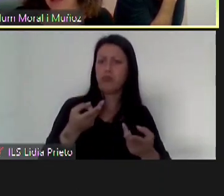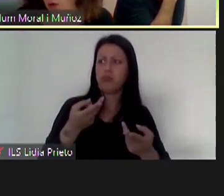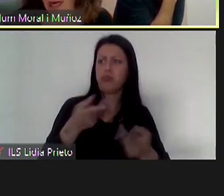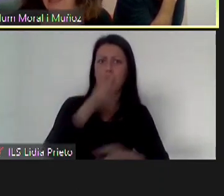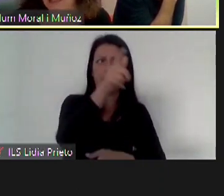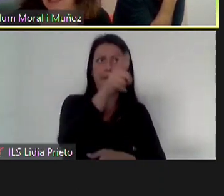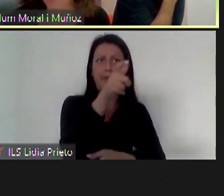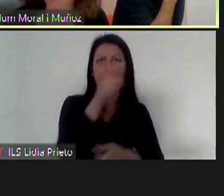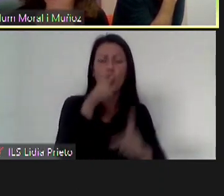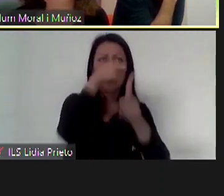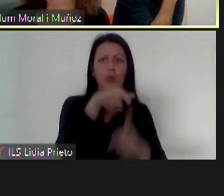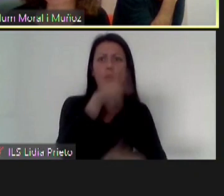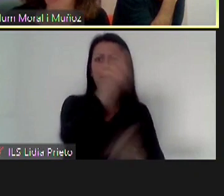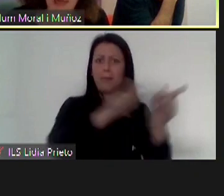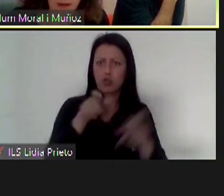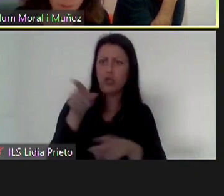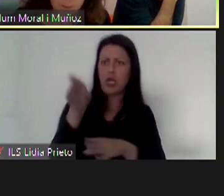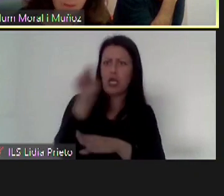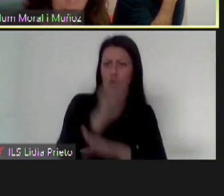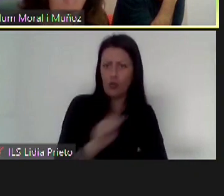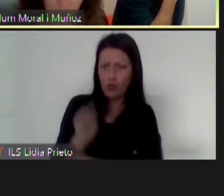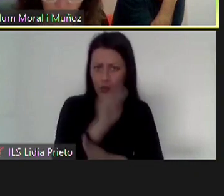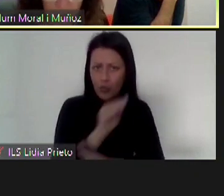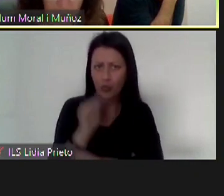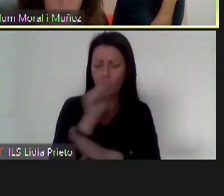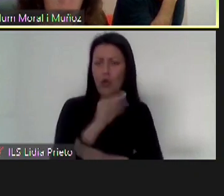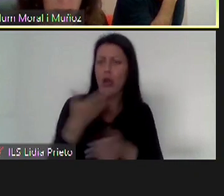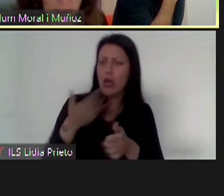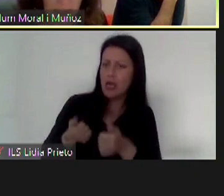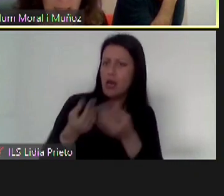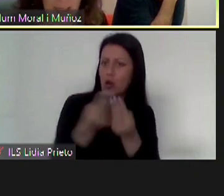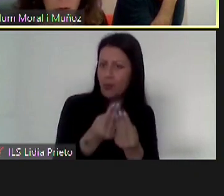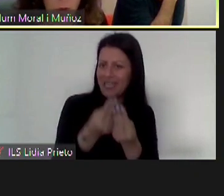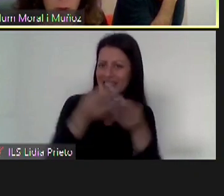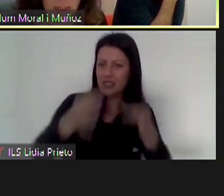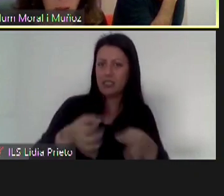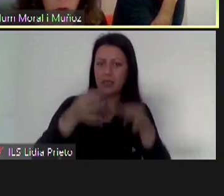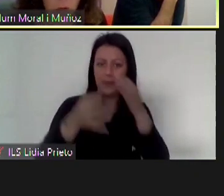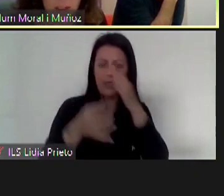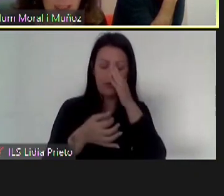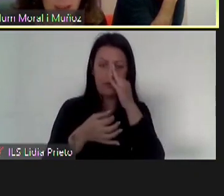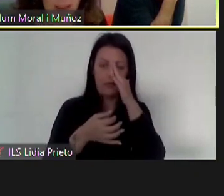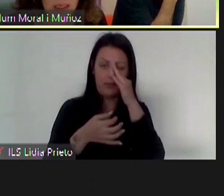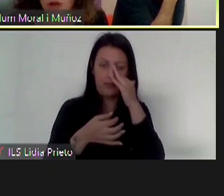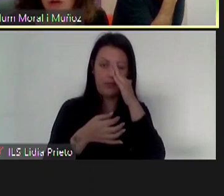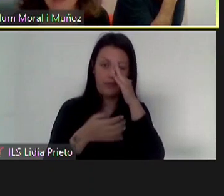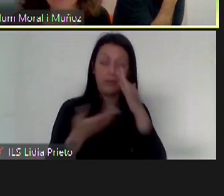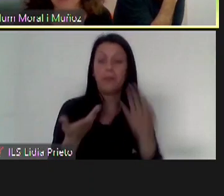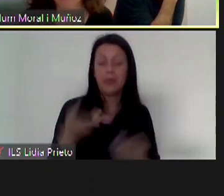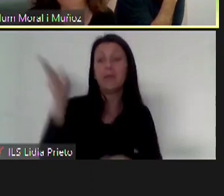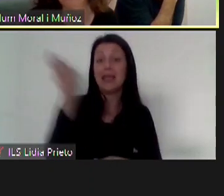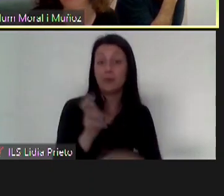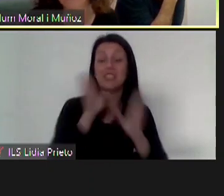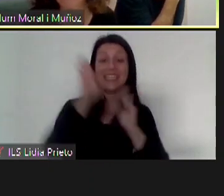pueda recuperar y se le pueda acompañar en esa recuperación. Pero venimos de un modelo de atención comunitaria